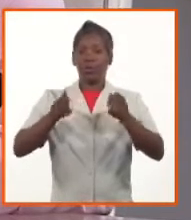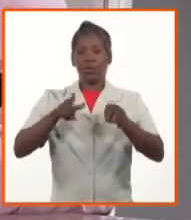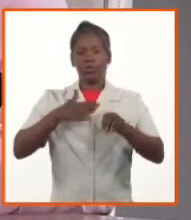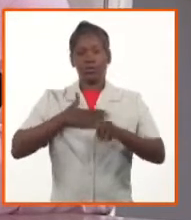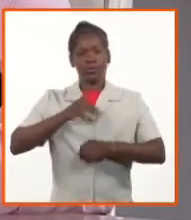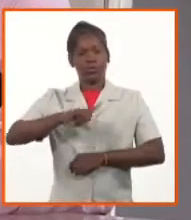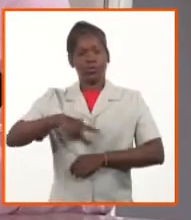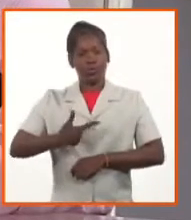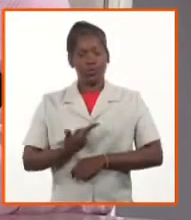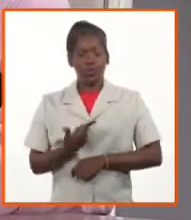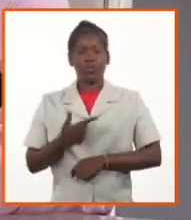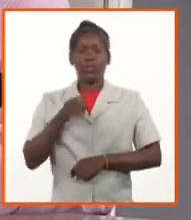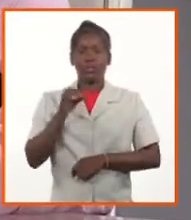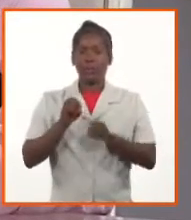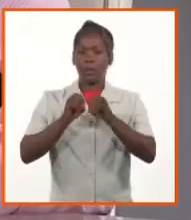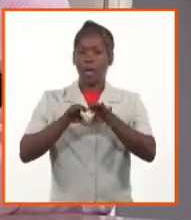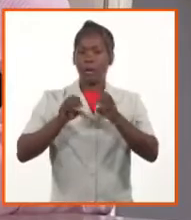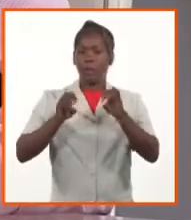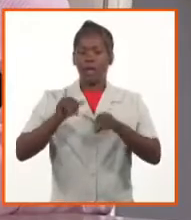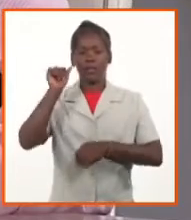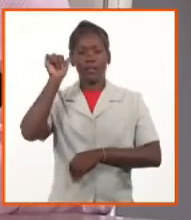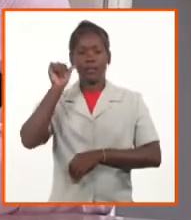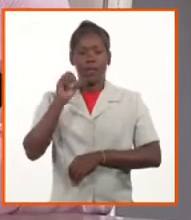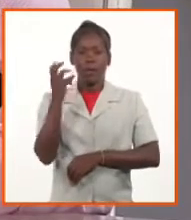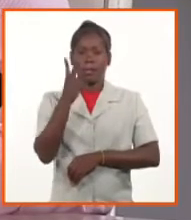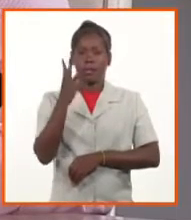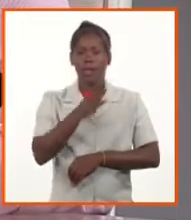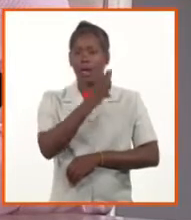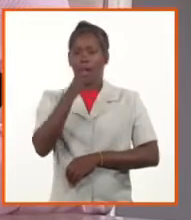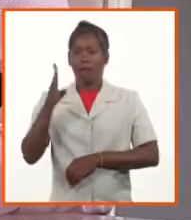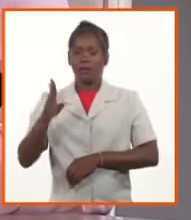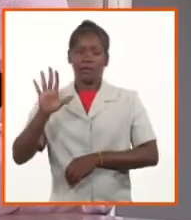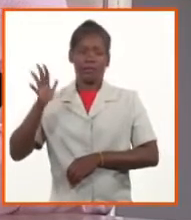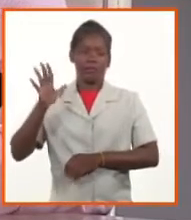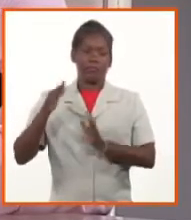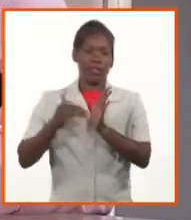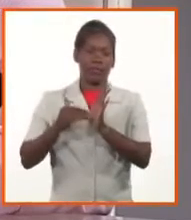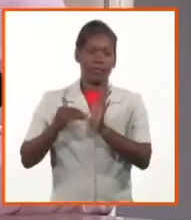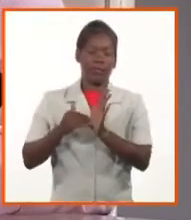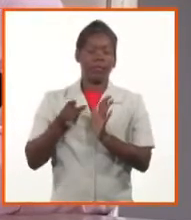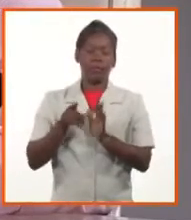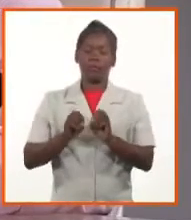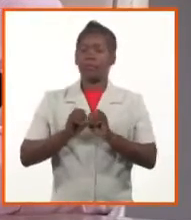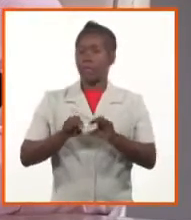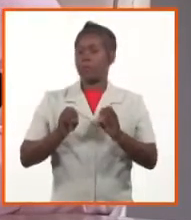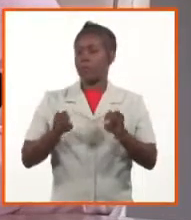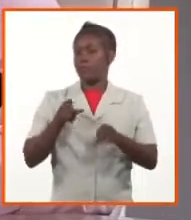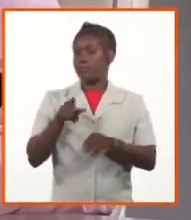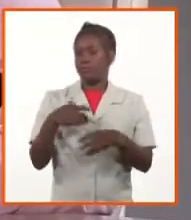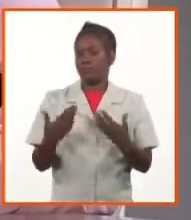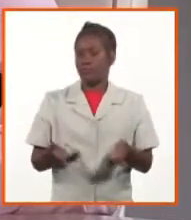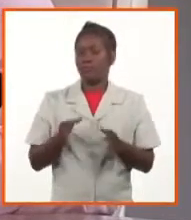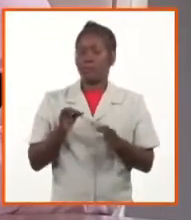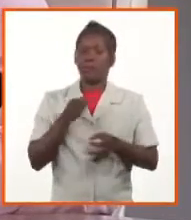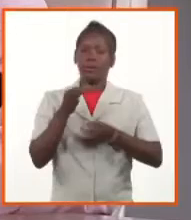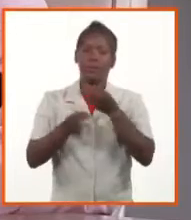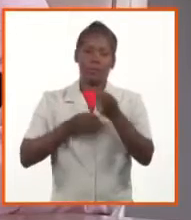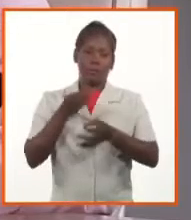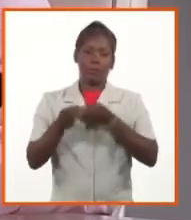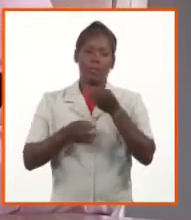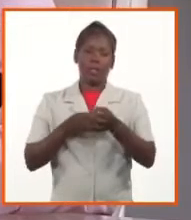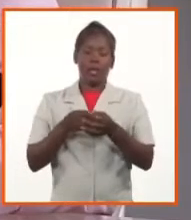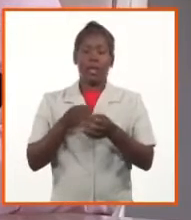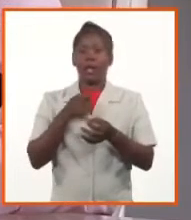sábados a partir de las 3:30 y hasta las 5 de la tarde, cerca de las 5 de la tarde, que es un programa que gira, no solo es un programa de